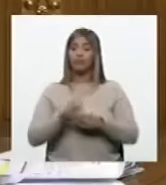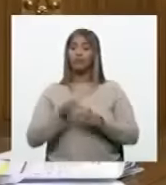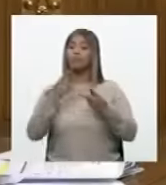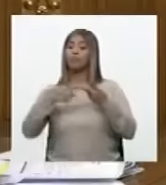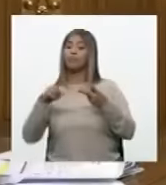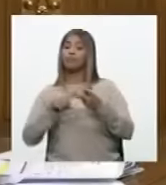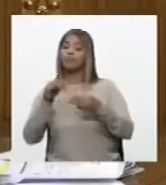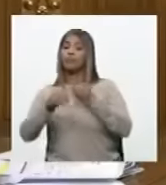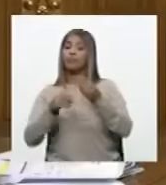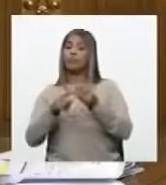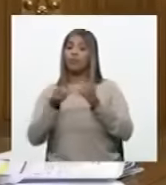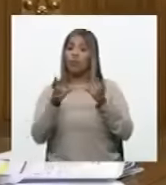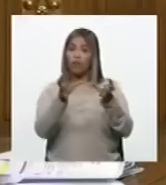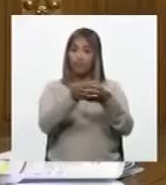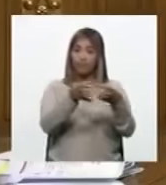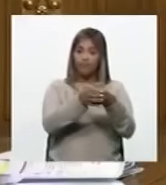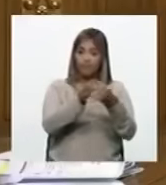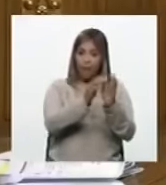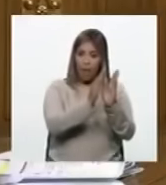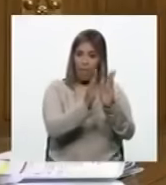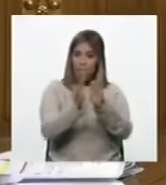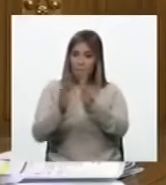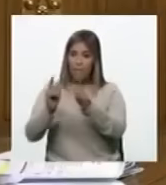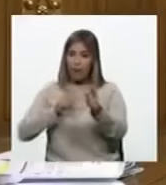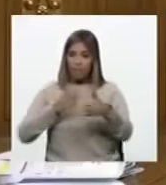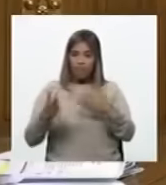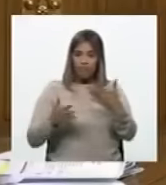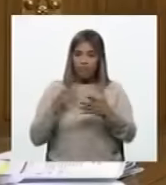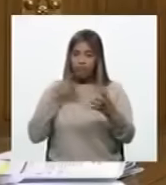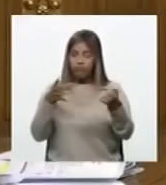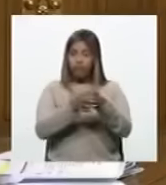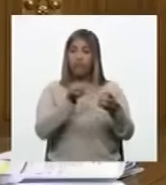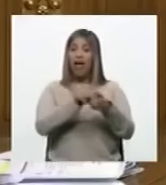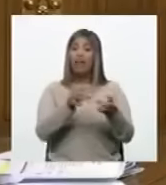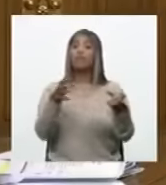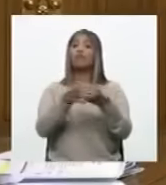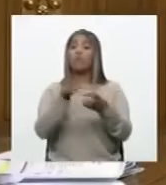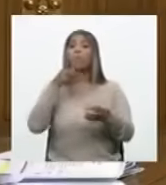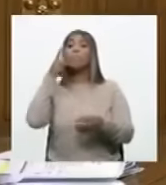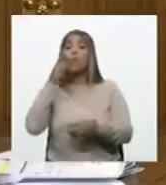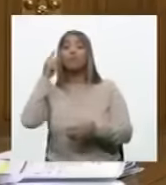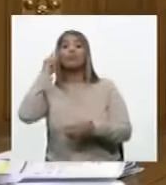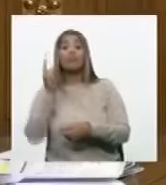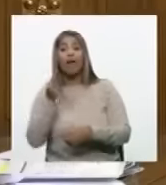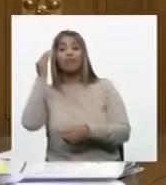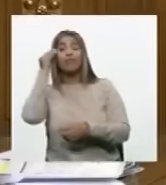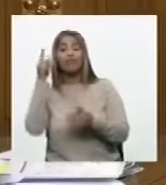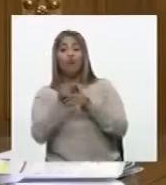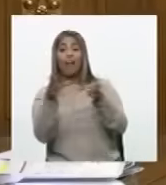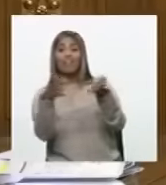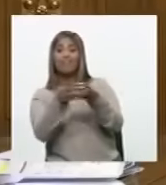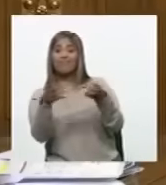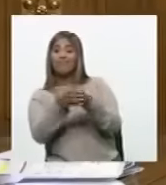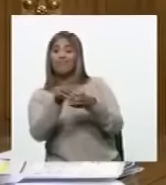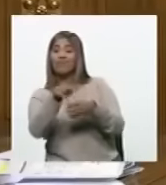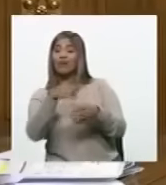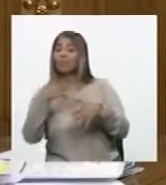Delincuencia organizada. Estos partidos políticos deben ser consideradas bandas